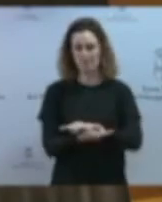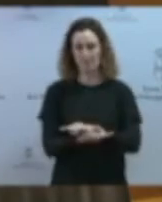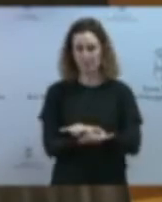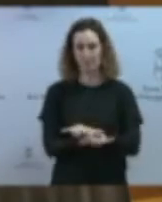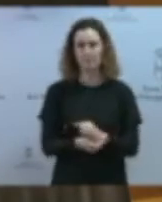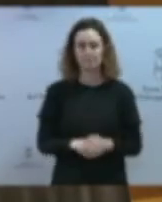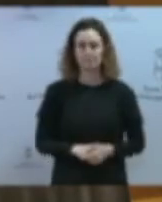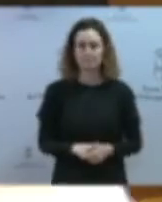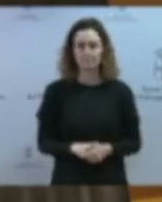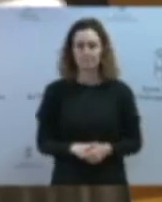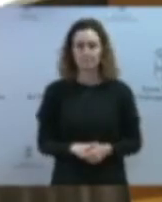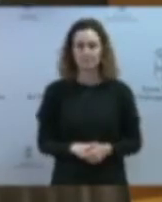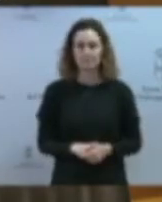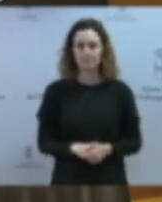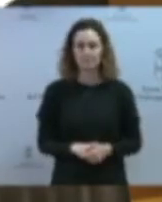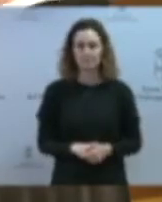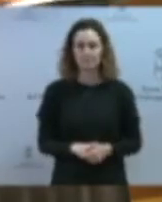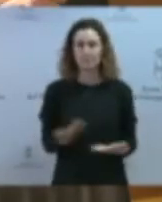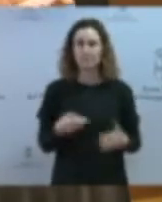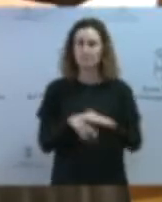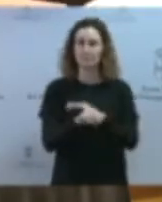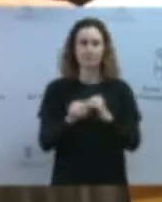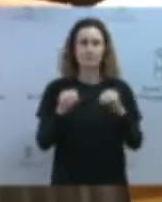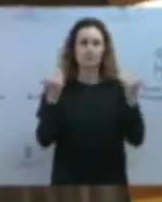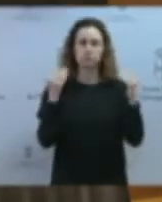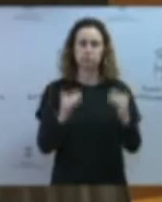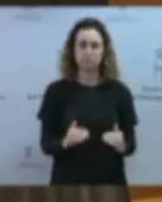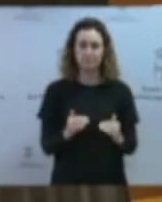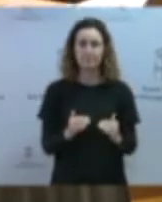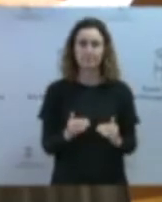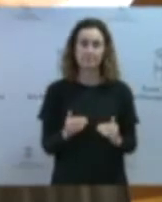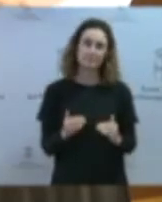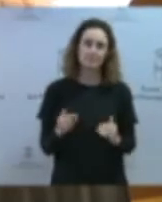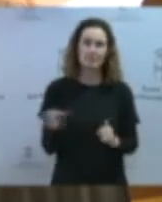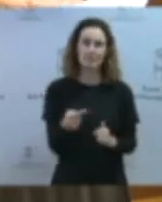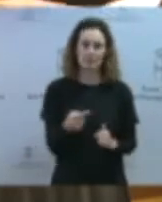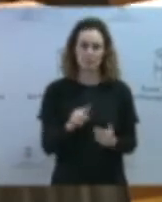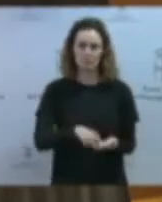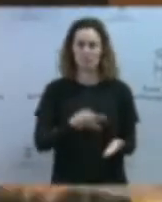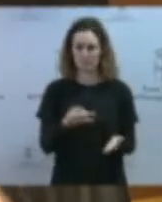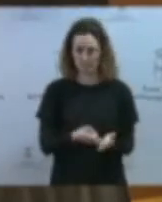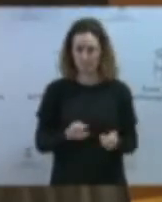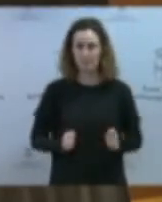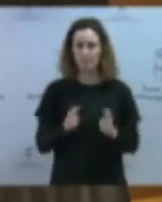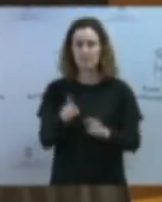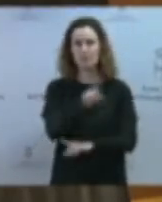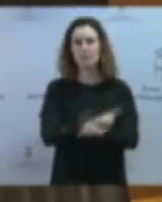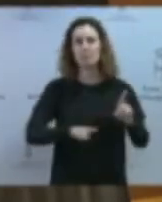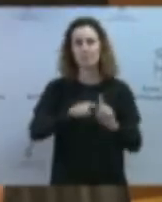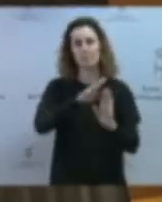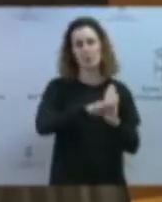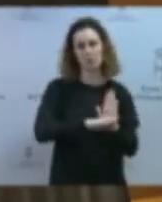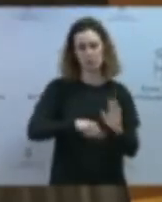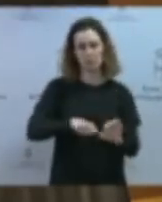recursos, evidentemente, que es perniciosa para el sistema, que provoca problemas en las condiciones de la plantilla, en la atención al alumnado y dificulta esta